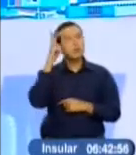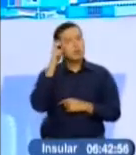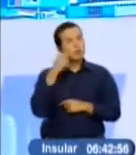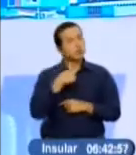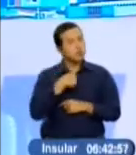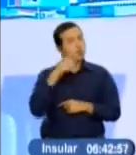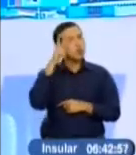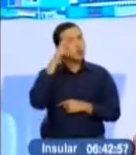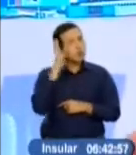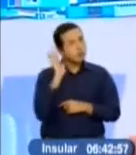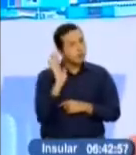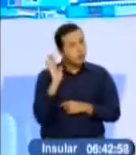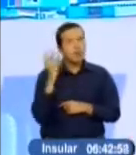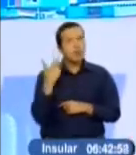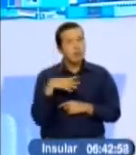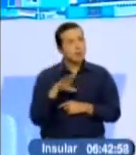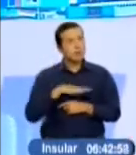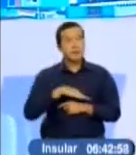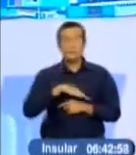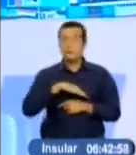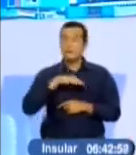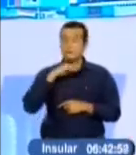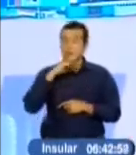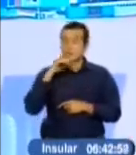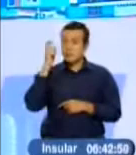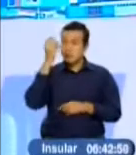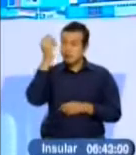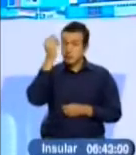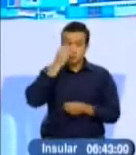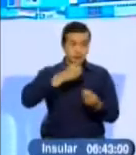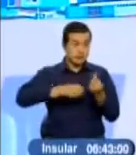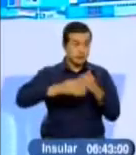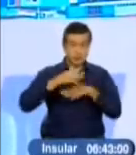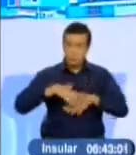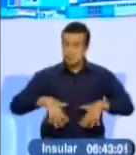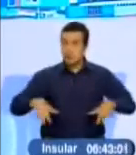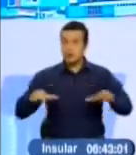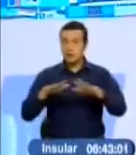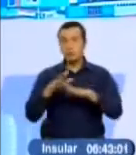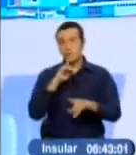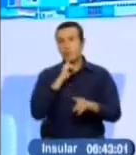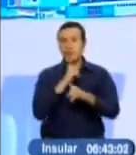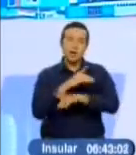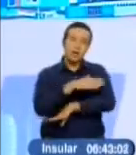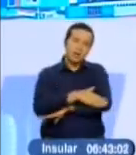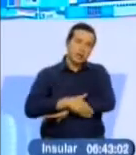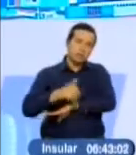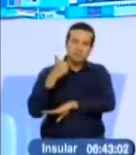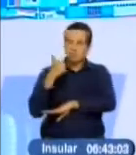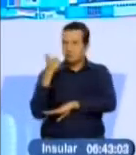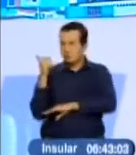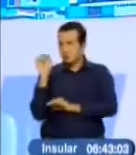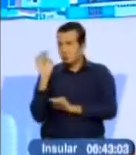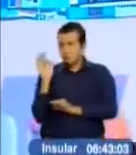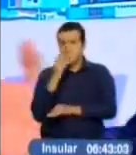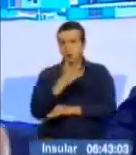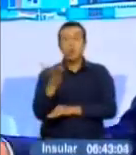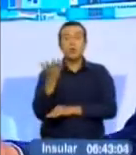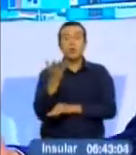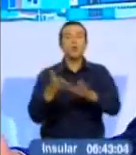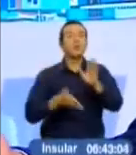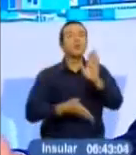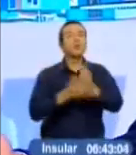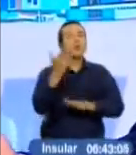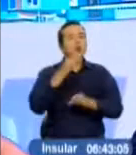es cansino decirlo se necesitan inversiones en los territorios está bien las carreteras en las vías principales pero tú sales a un